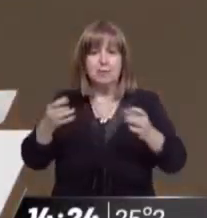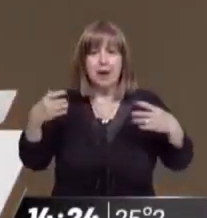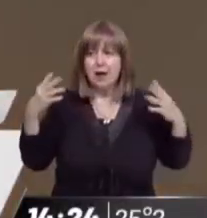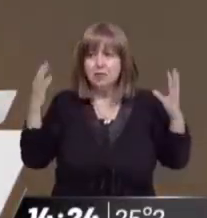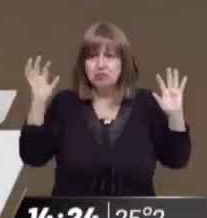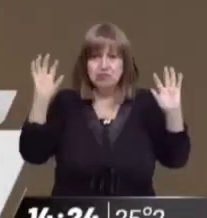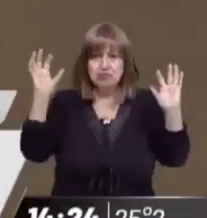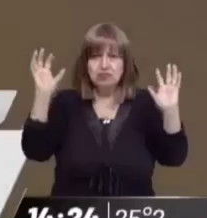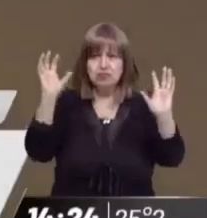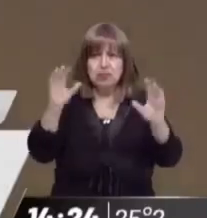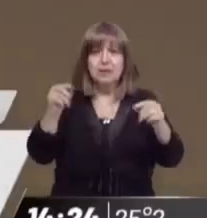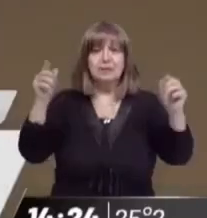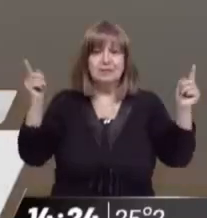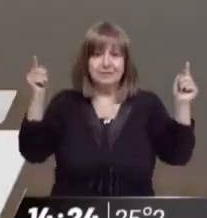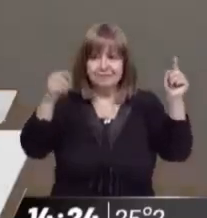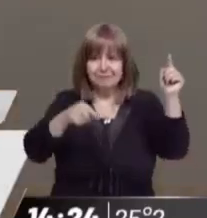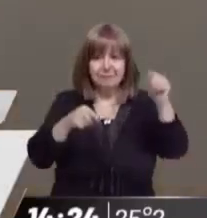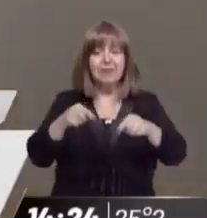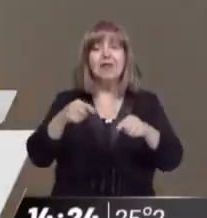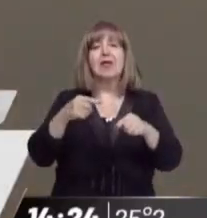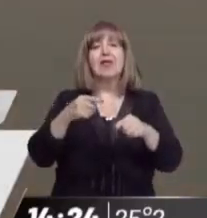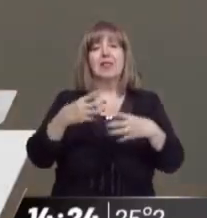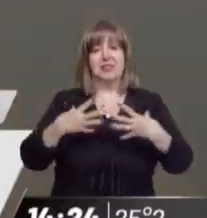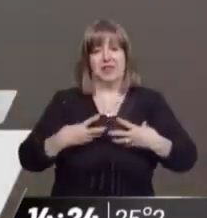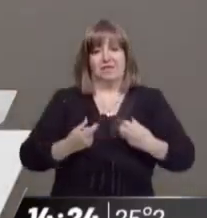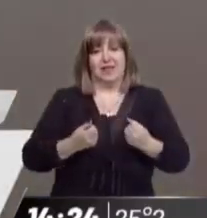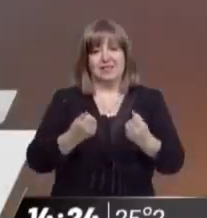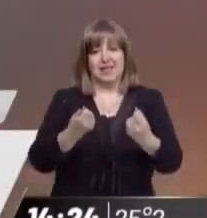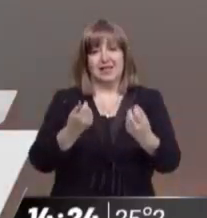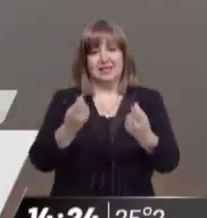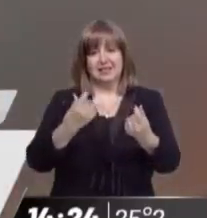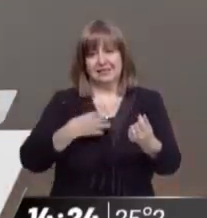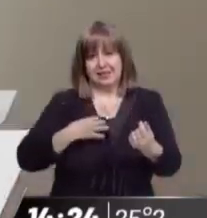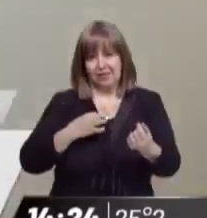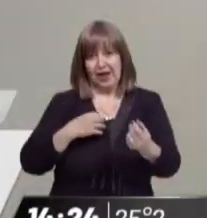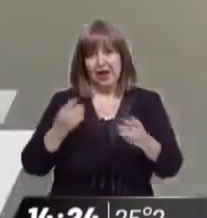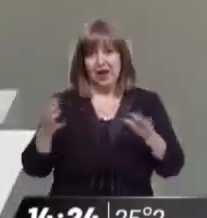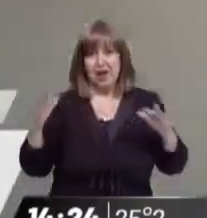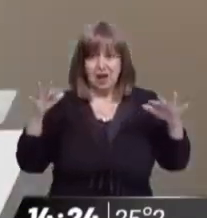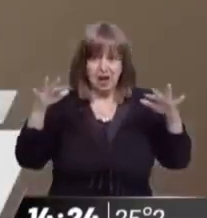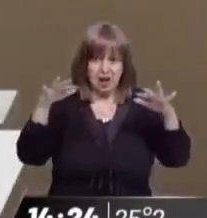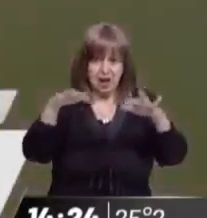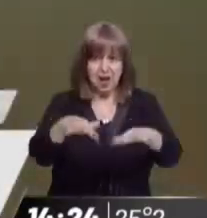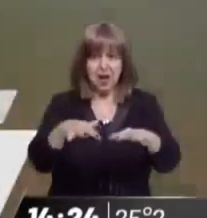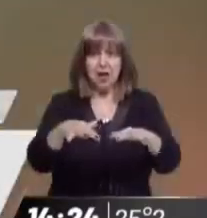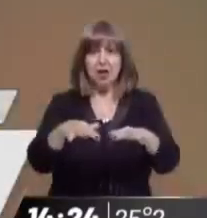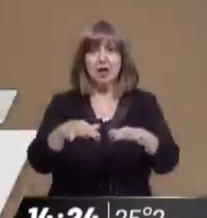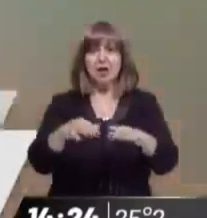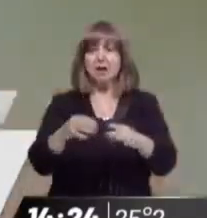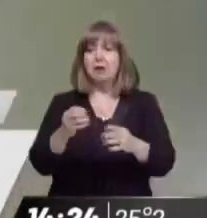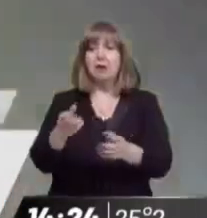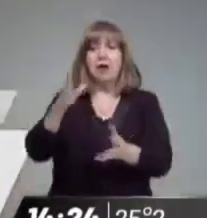hagan presentes en el lugar. Se hacen presentes y como vemos que va retomando el fuego